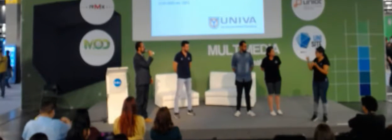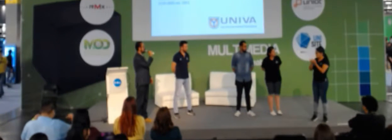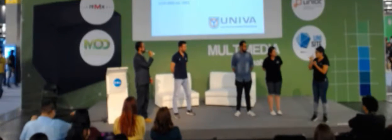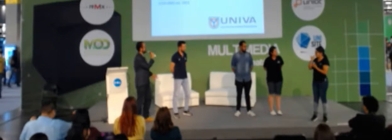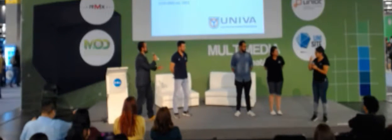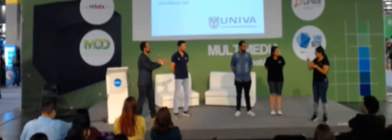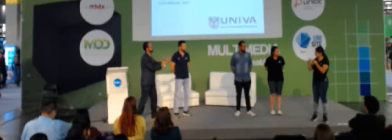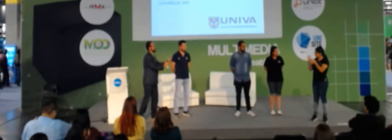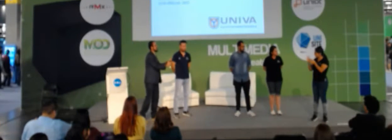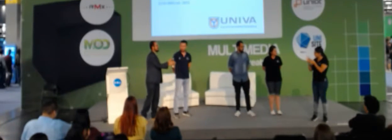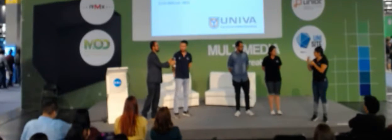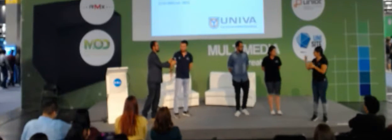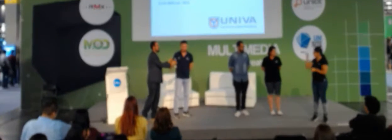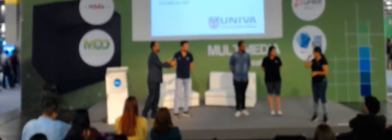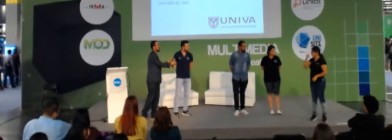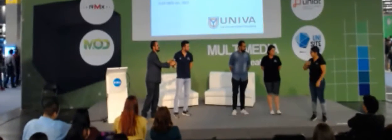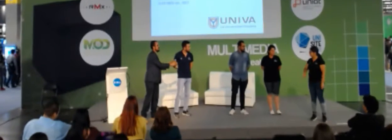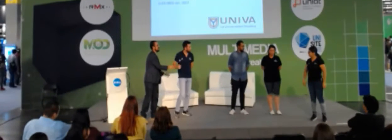Rosa.